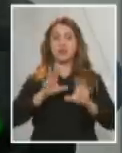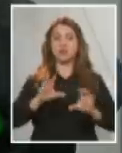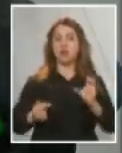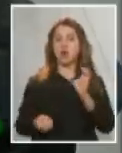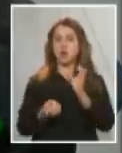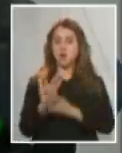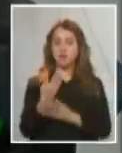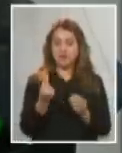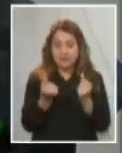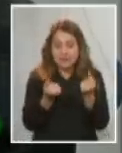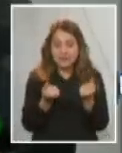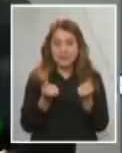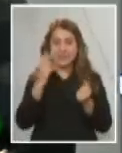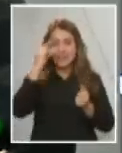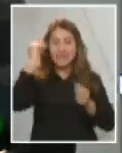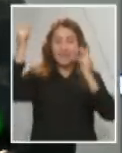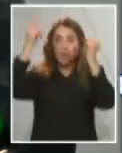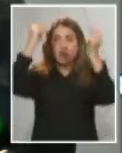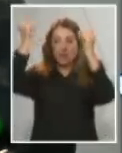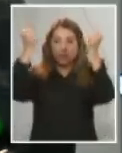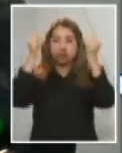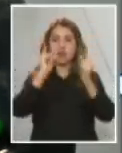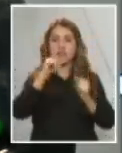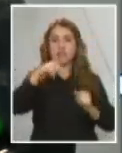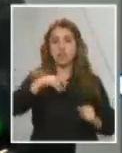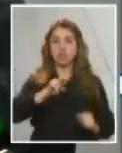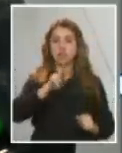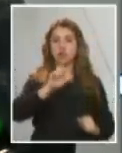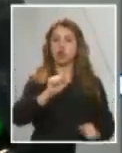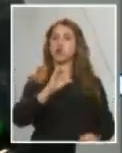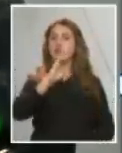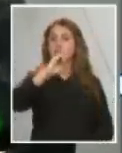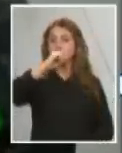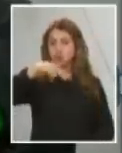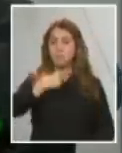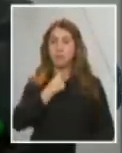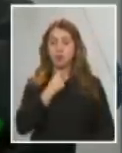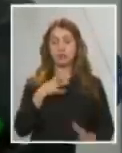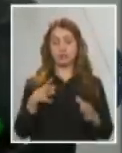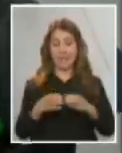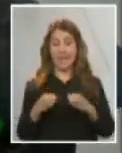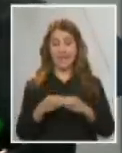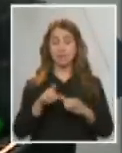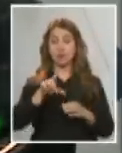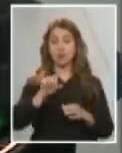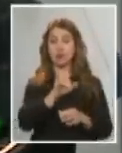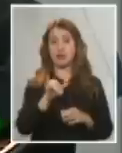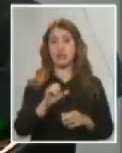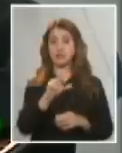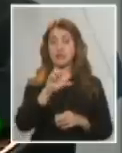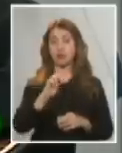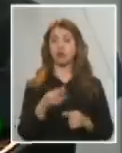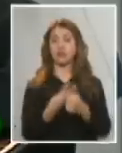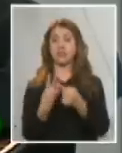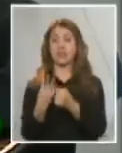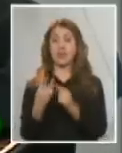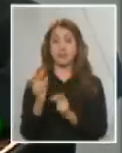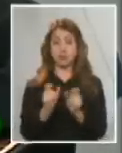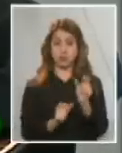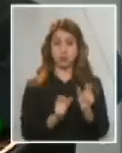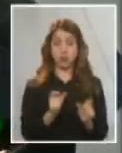por el ir con innovación. Y en ese caso, el equipo Lázaro, que somos las tres personas,